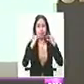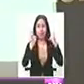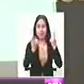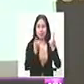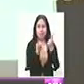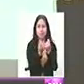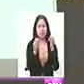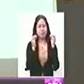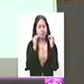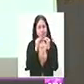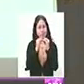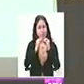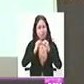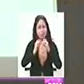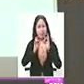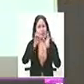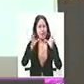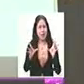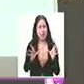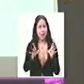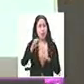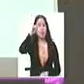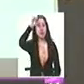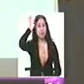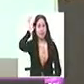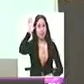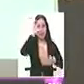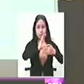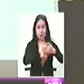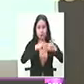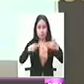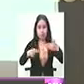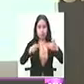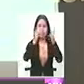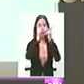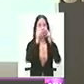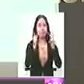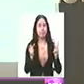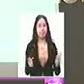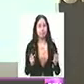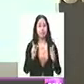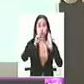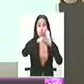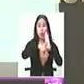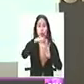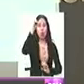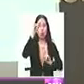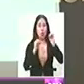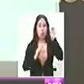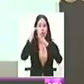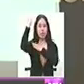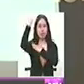una mayor incidencia son Tarija, Chuquisaca, Potosí, seguido de Oruro y